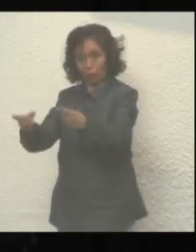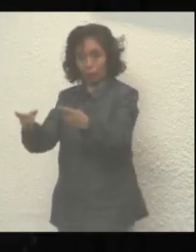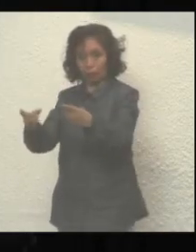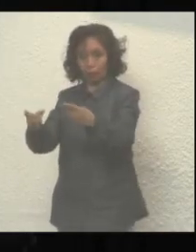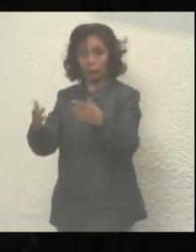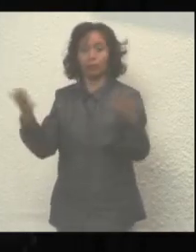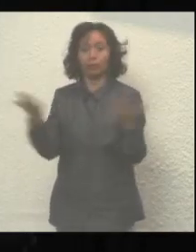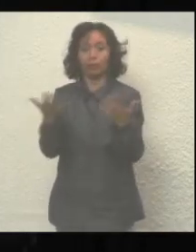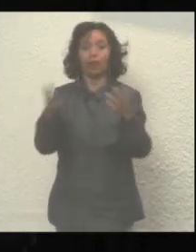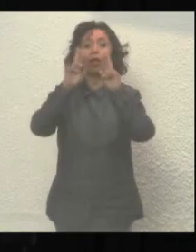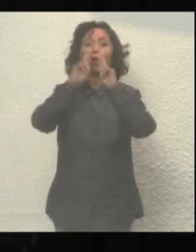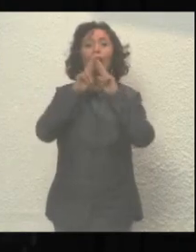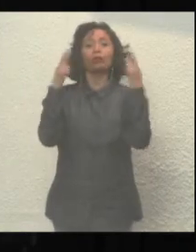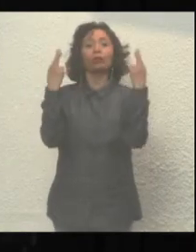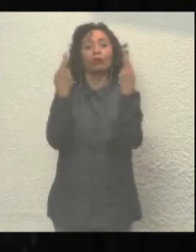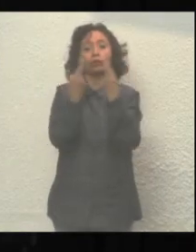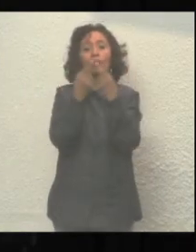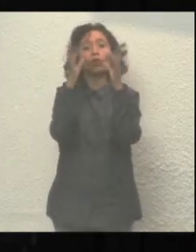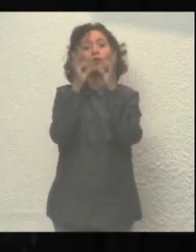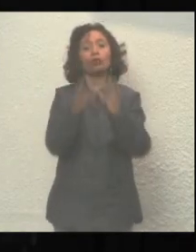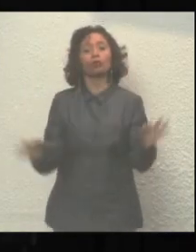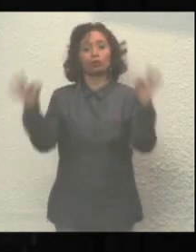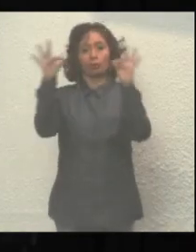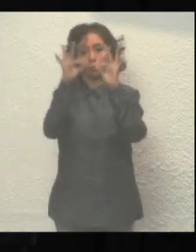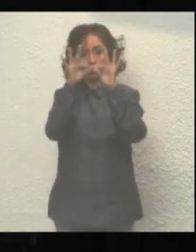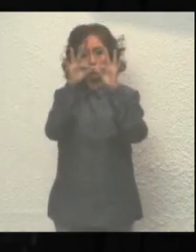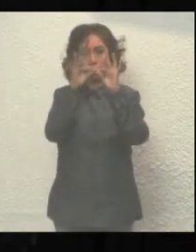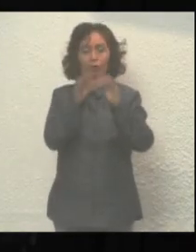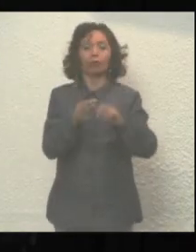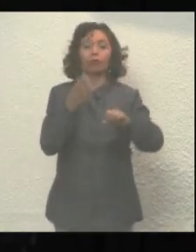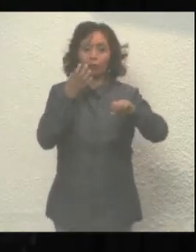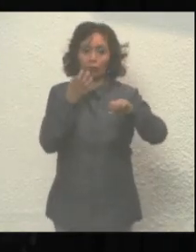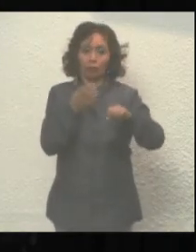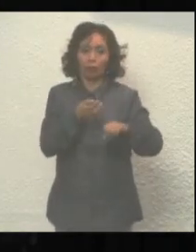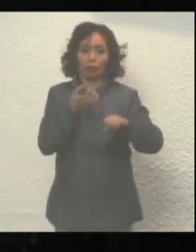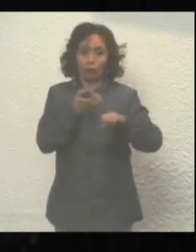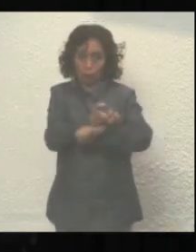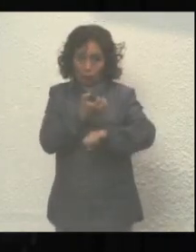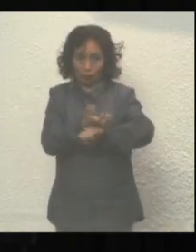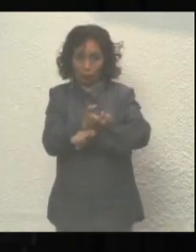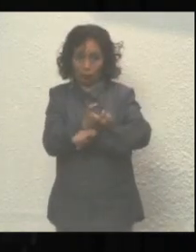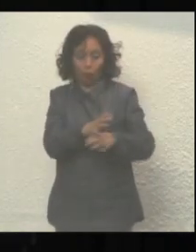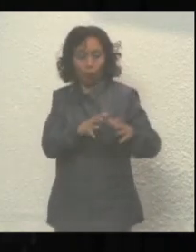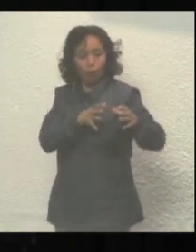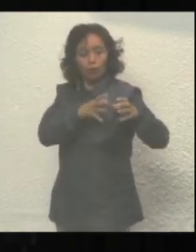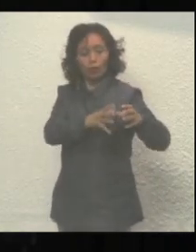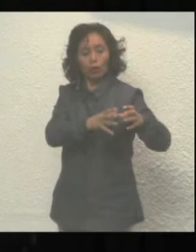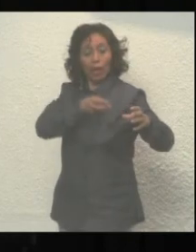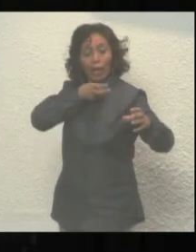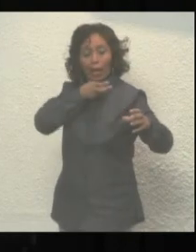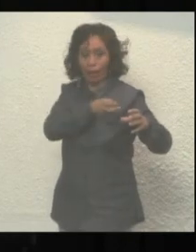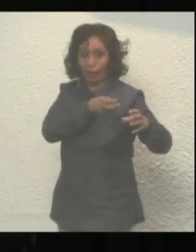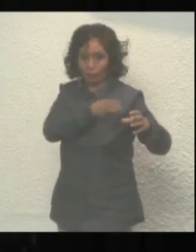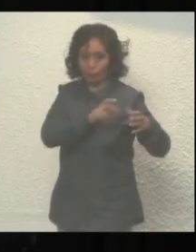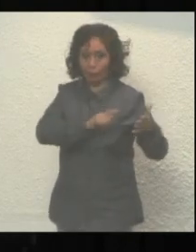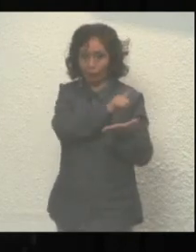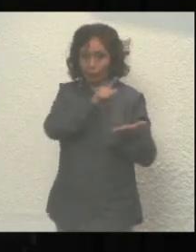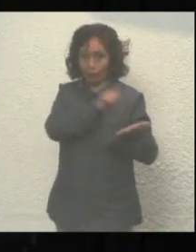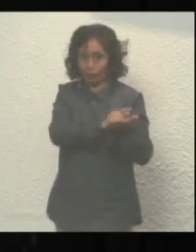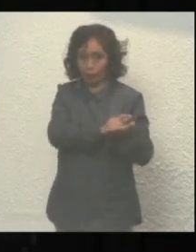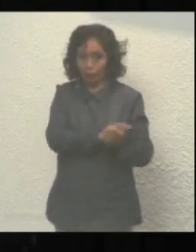hará en sesión solemne de la Legislatura del Estado, misma que se celebrará en recinto oficial del Poder Legislativo o en el